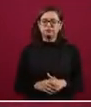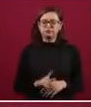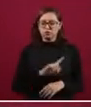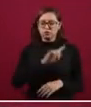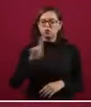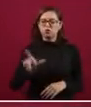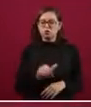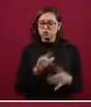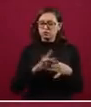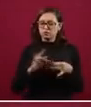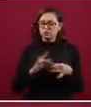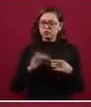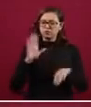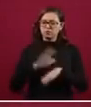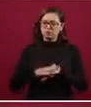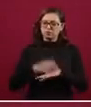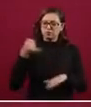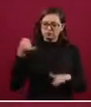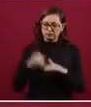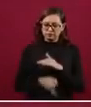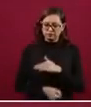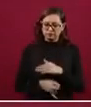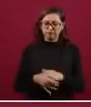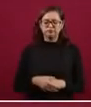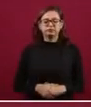lo quiero explicar, y desde luego